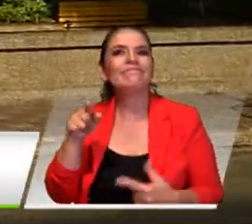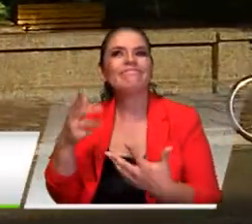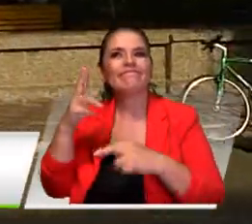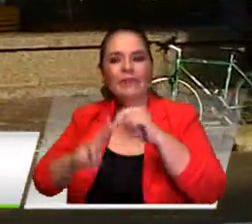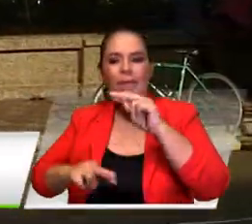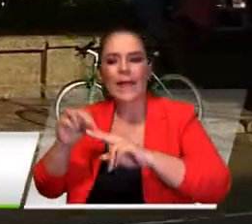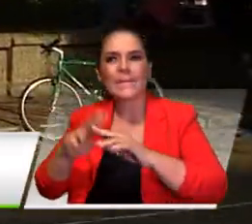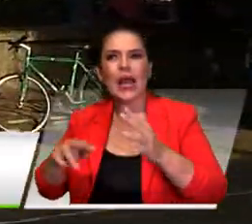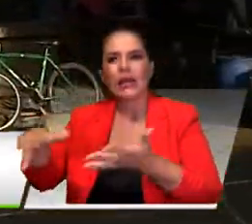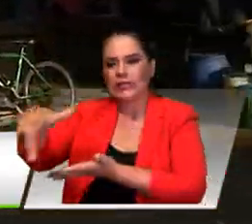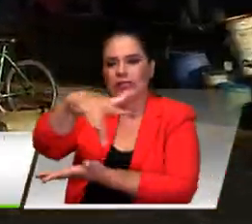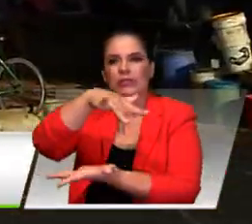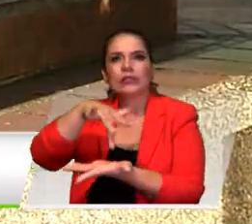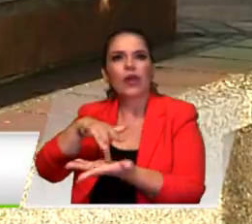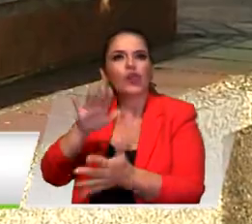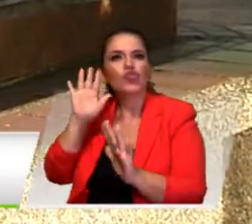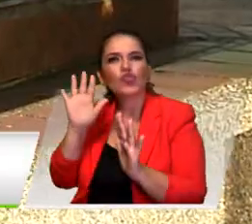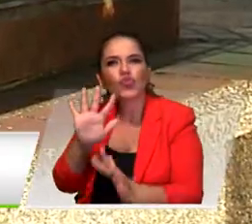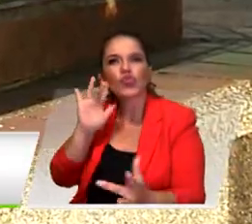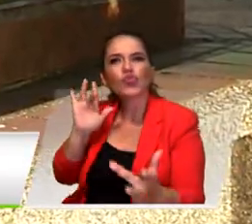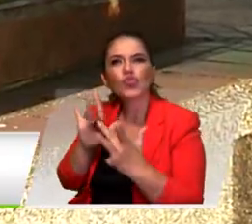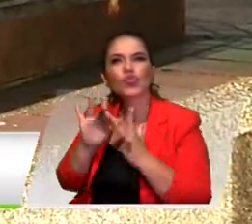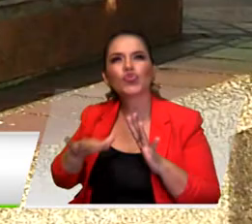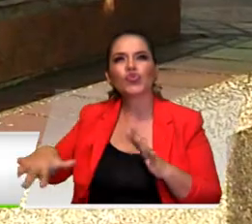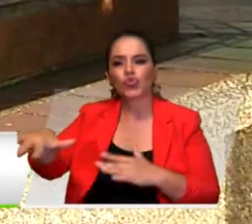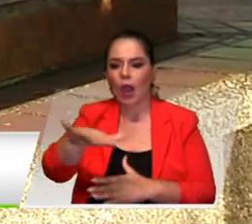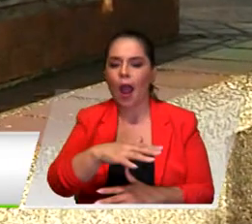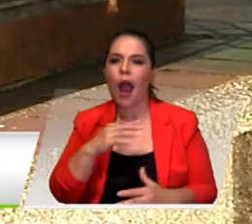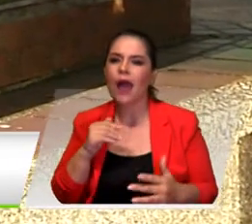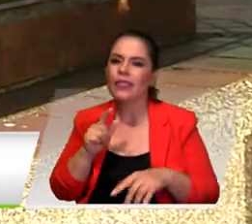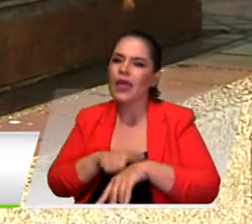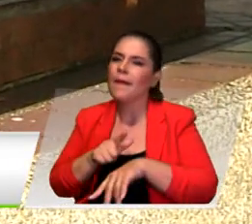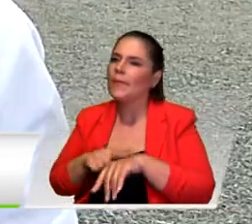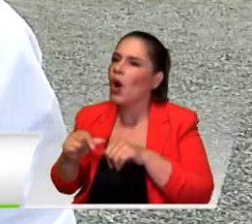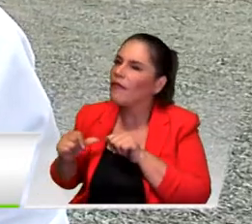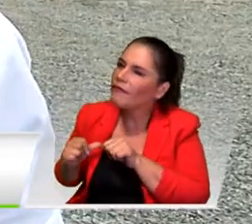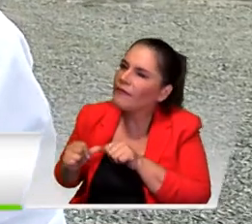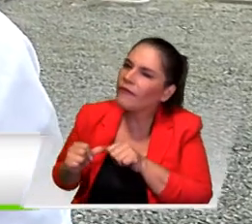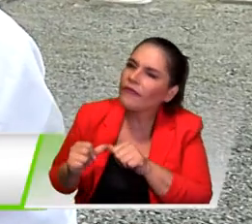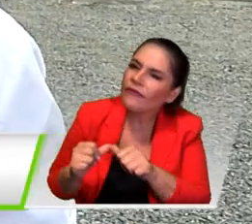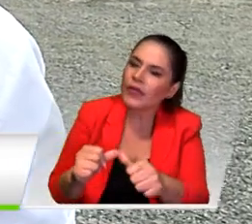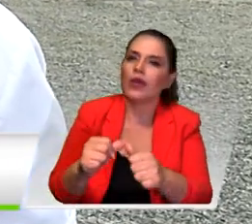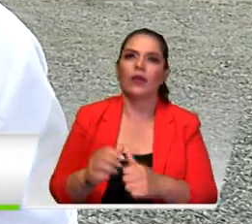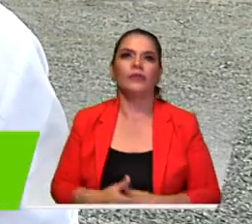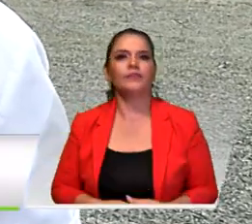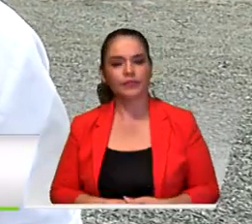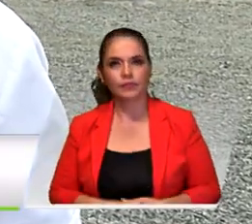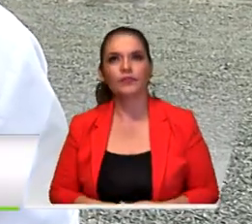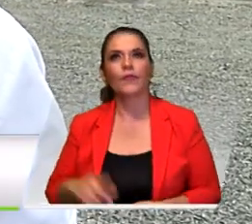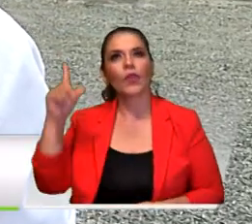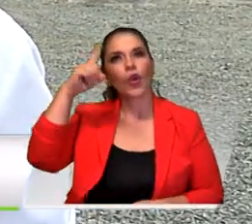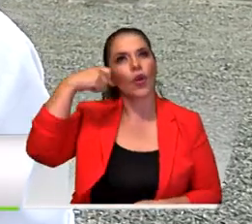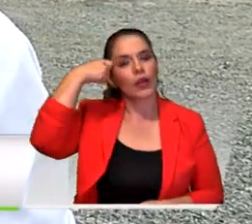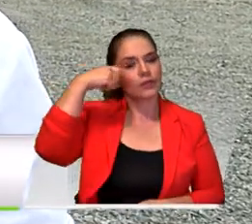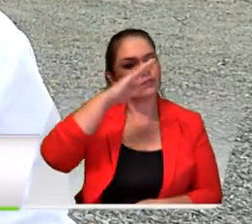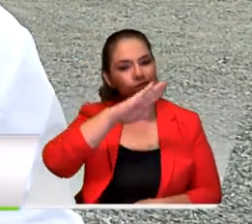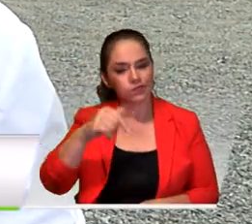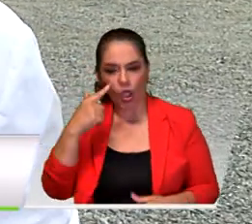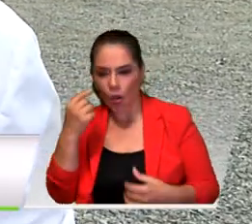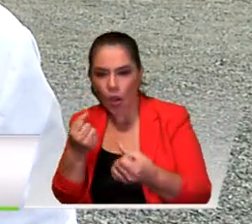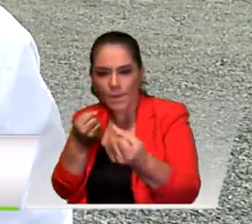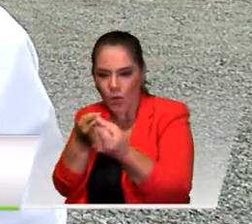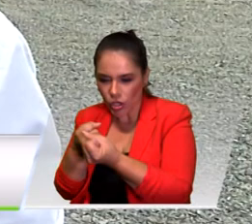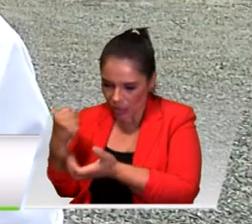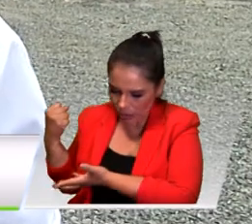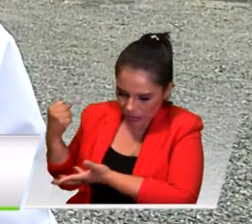el parque tenga características constructivas que perduren en el tiempo la gobernación de antioquia buscará la forma apoyarlos y la